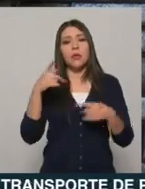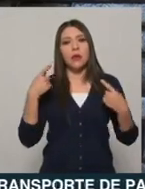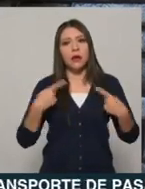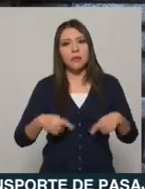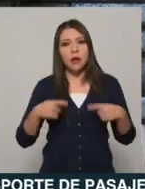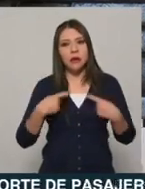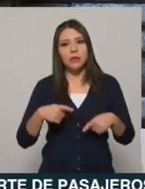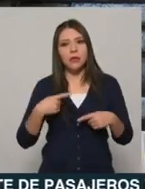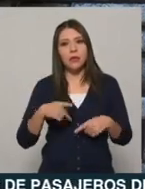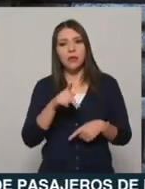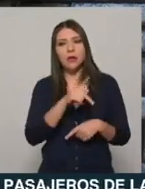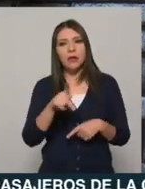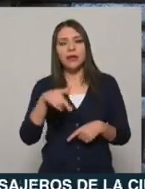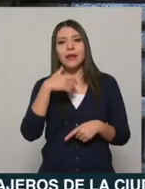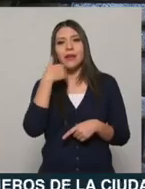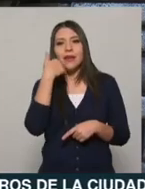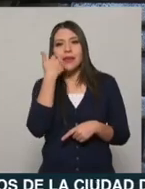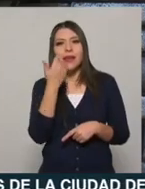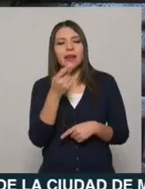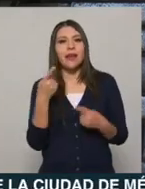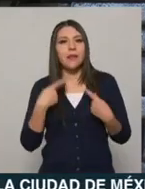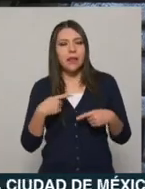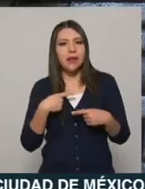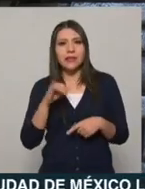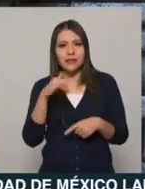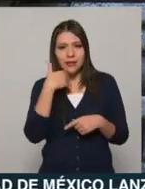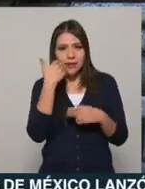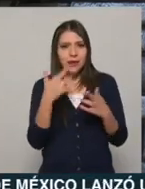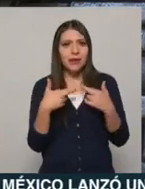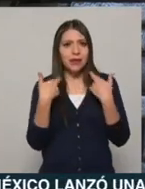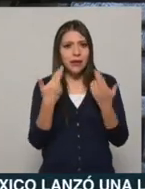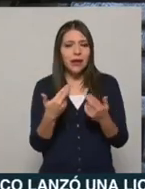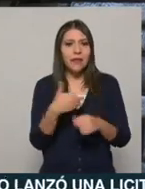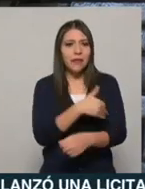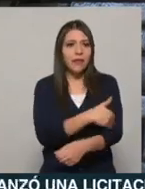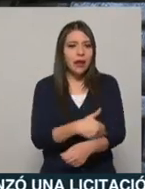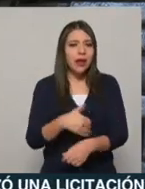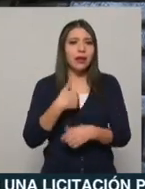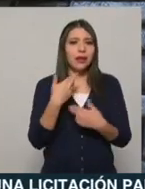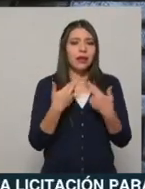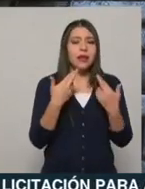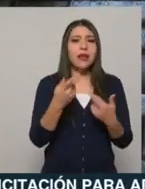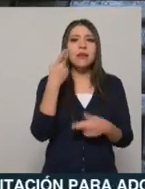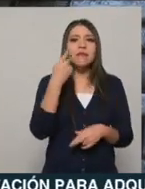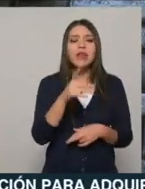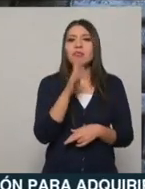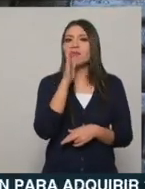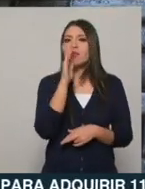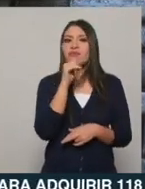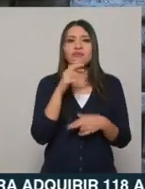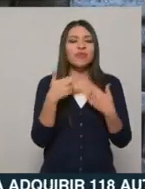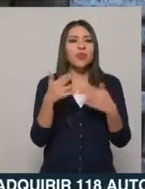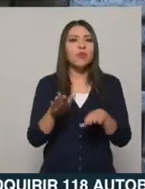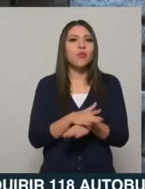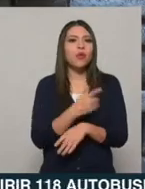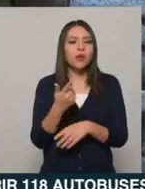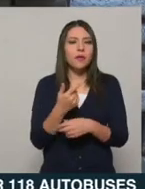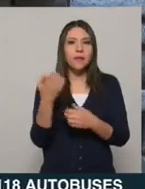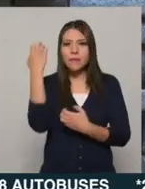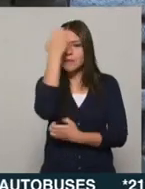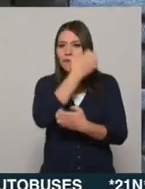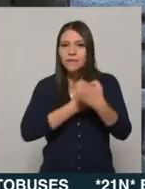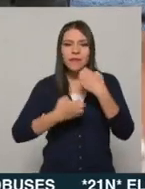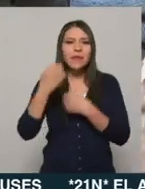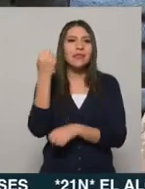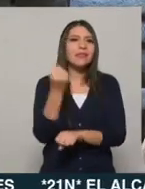donador que se considera incompatible. Estos motivos de incompatibilidad son por diferencias en el tipo de sangre, por anticuerpos. Entonces,